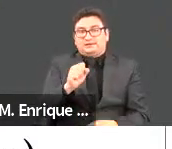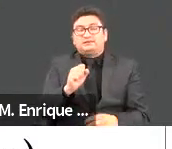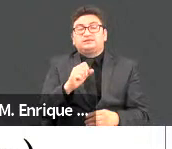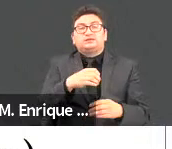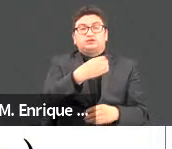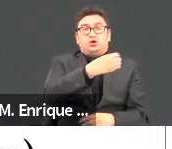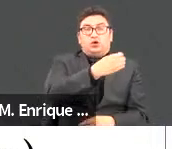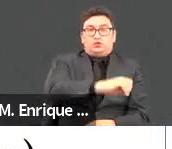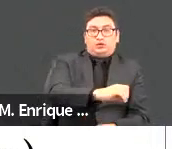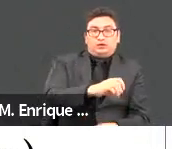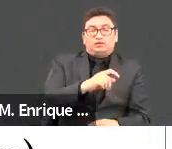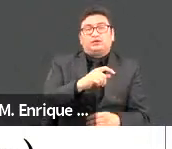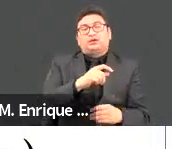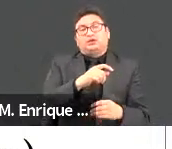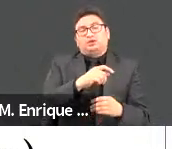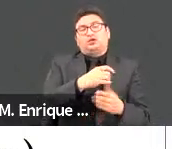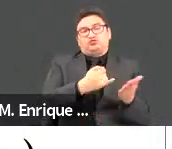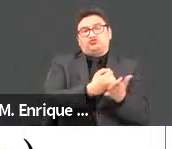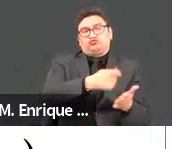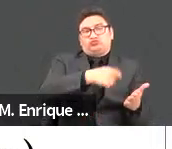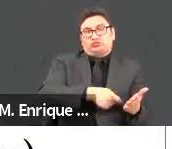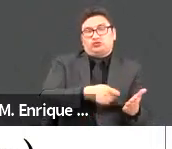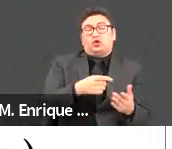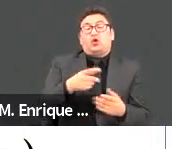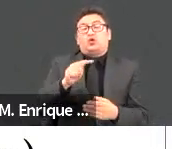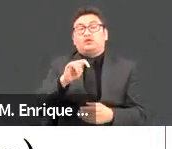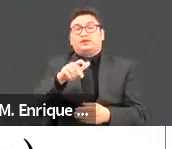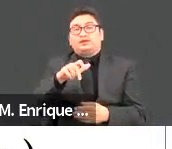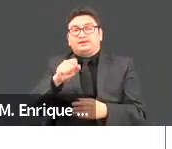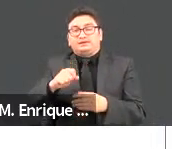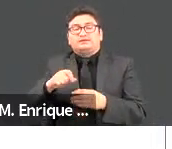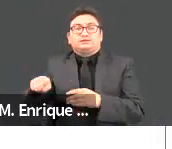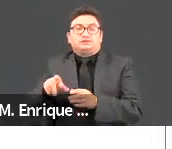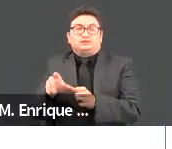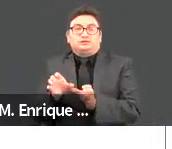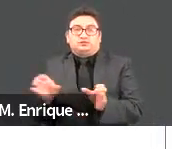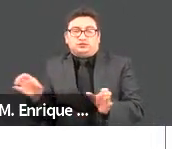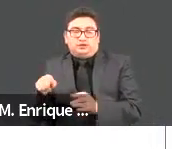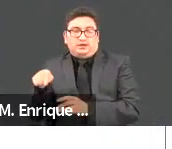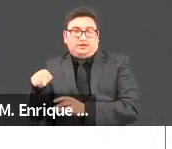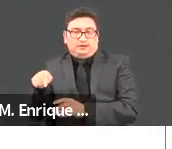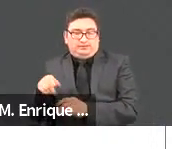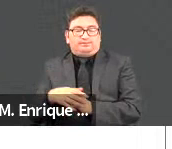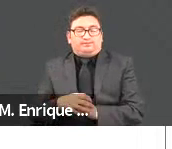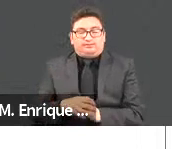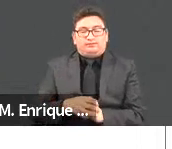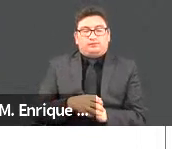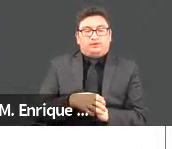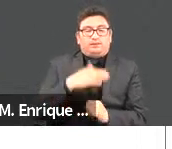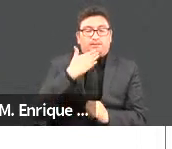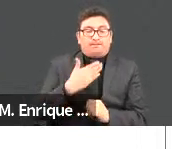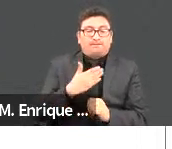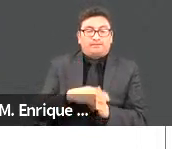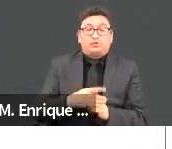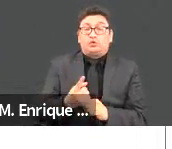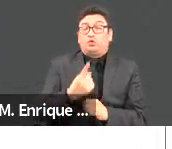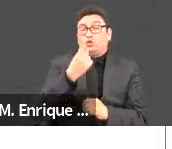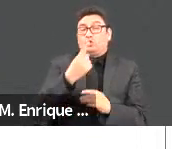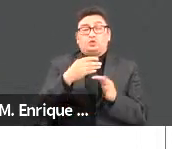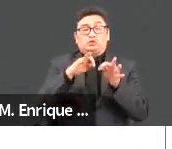decir, una tesis jurisprudencial o una tesis aislada. Bien, ahora hay un elemento